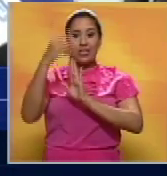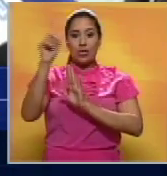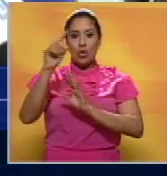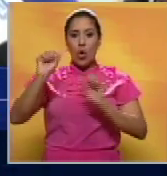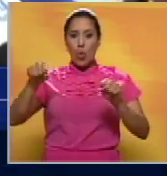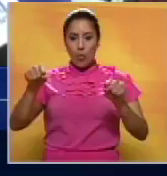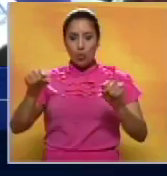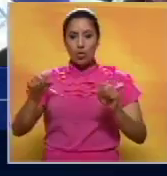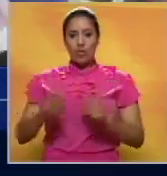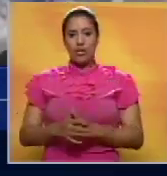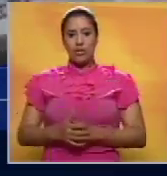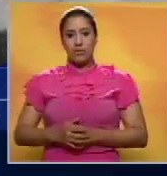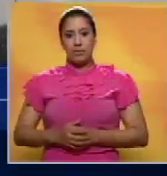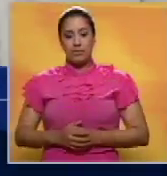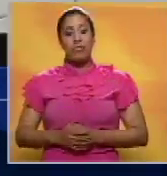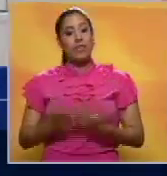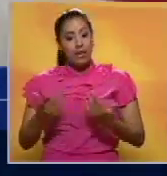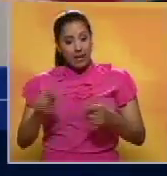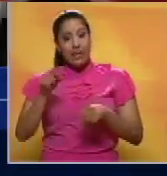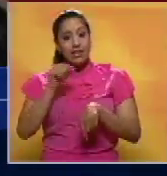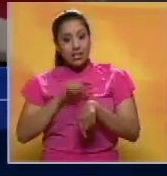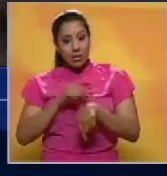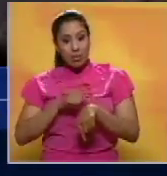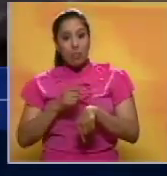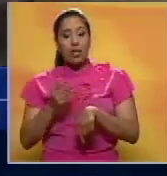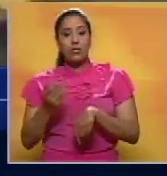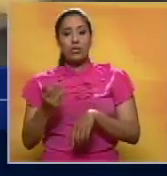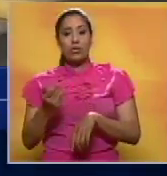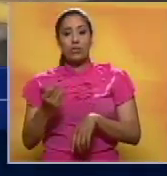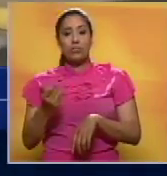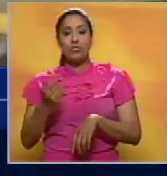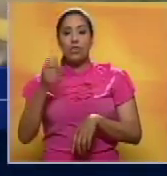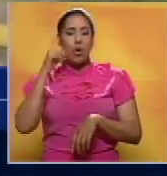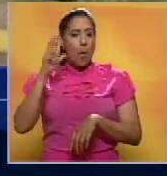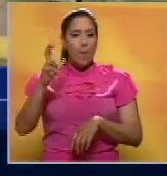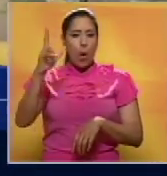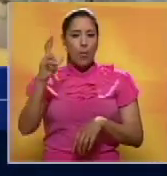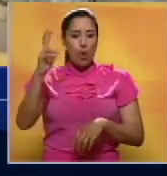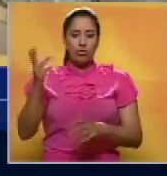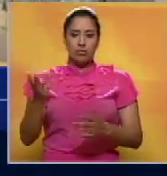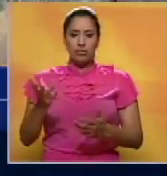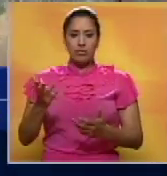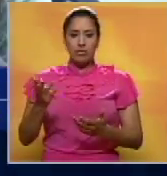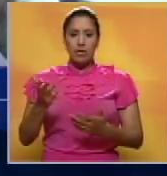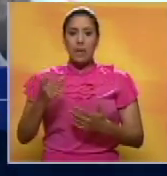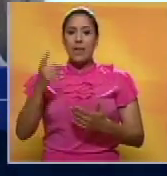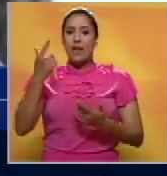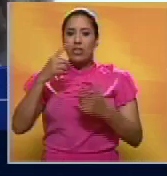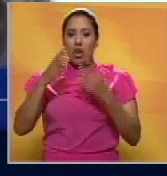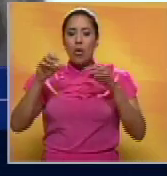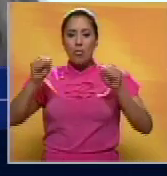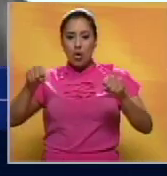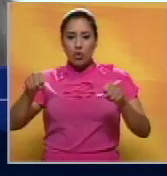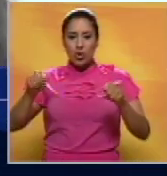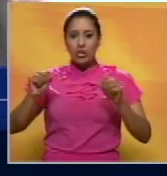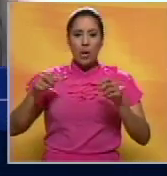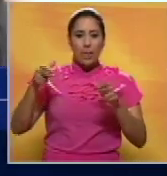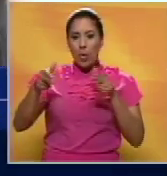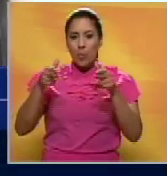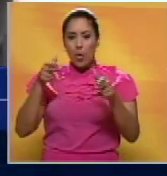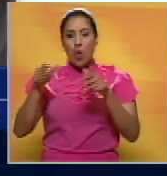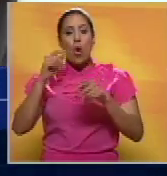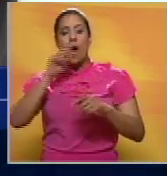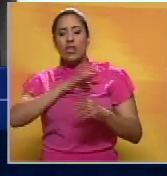los motorizados. Y en ese momento pues sonaron los disparos. Venían los motorizados